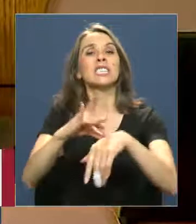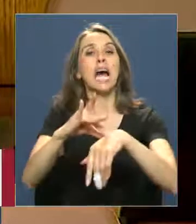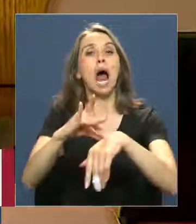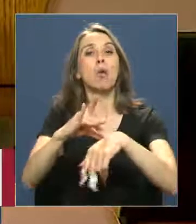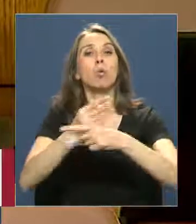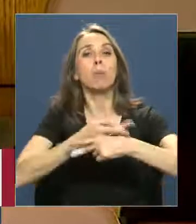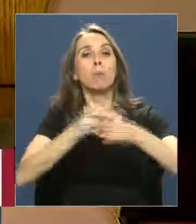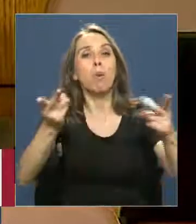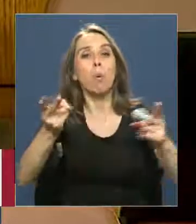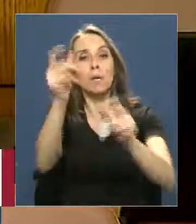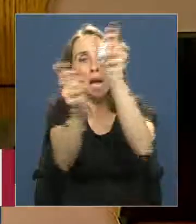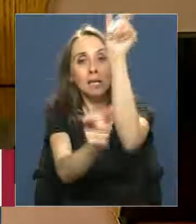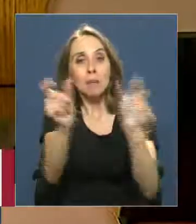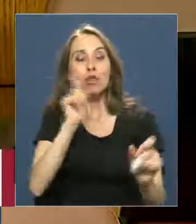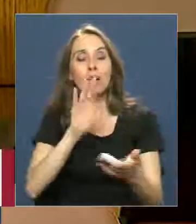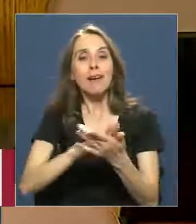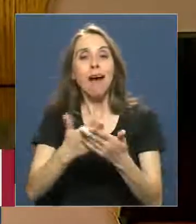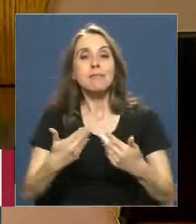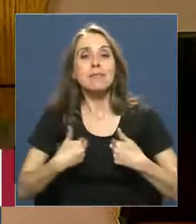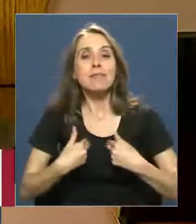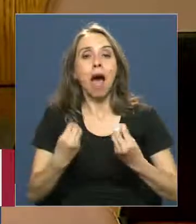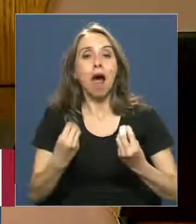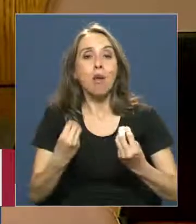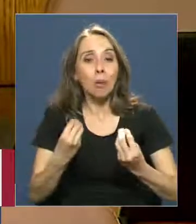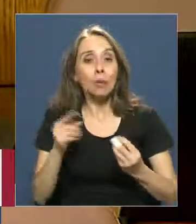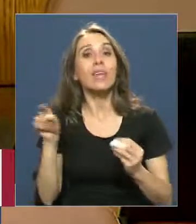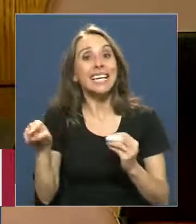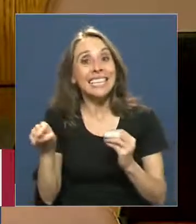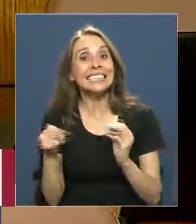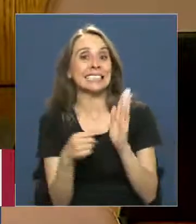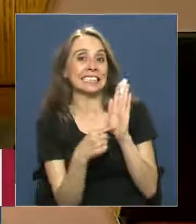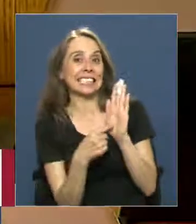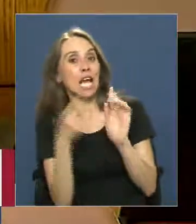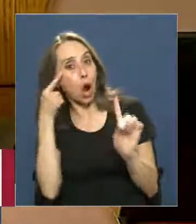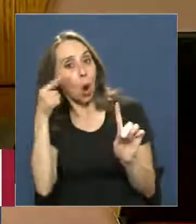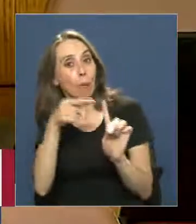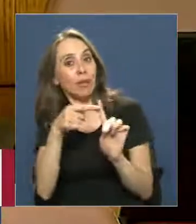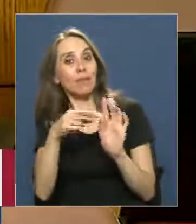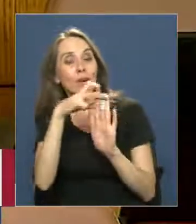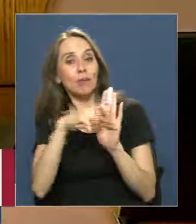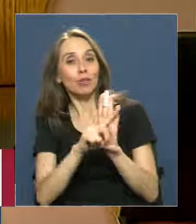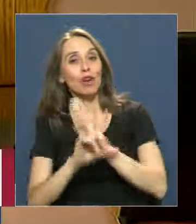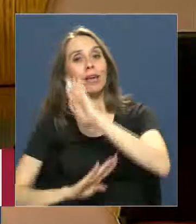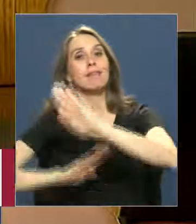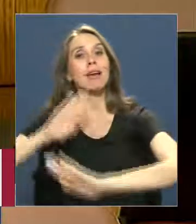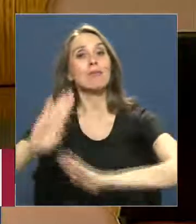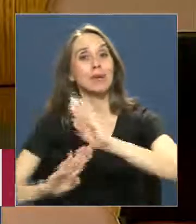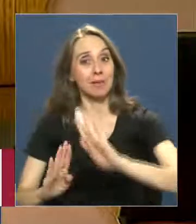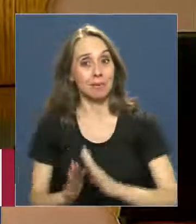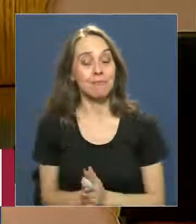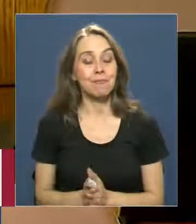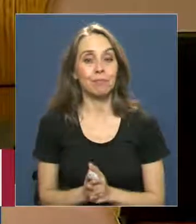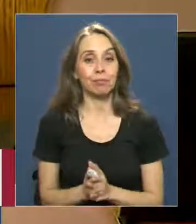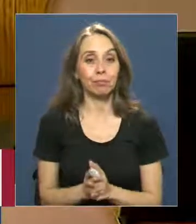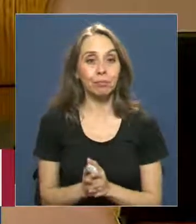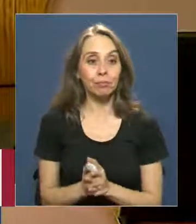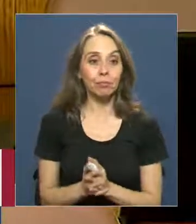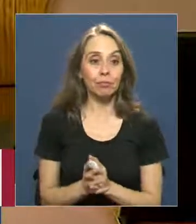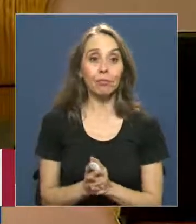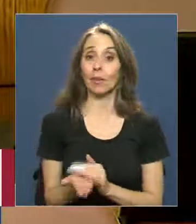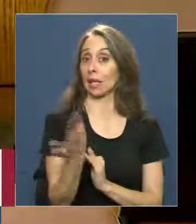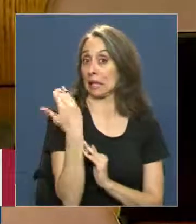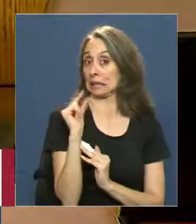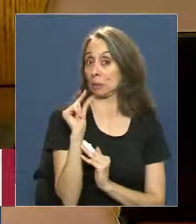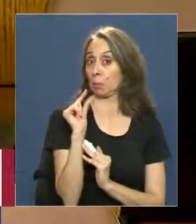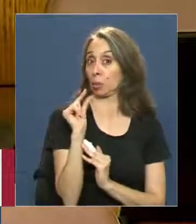de la población, que es precisamente lo que se está tratando de resguardar con este proyecto de ley.